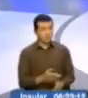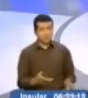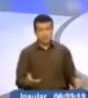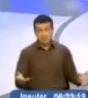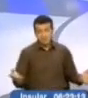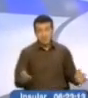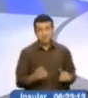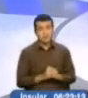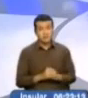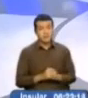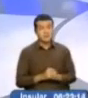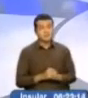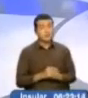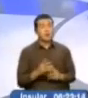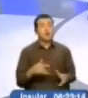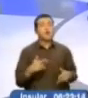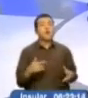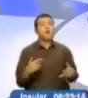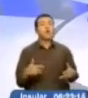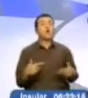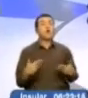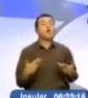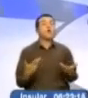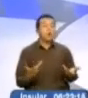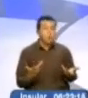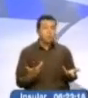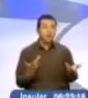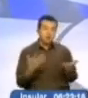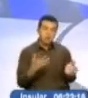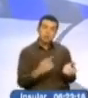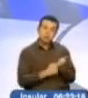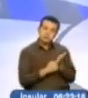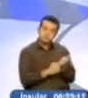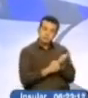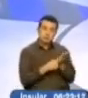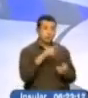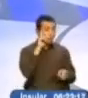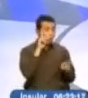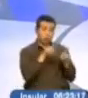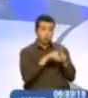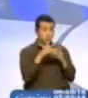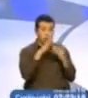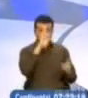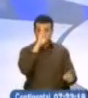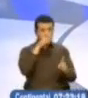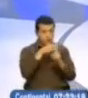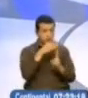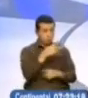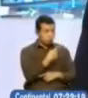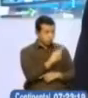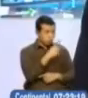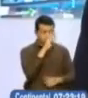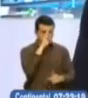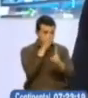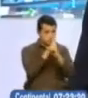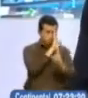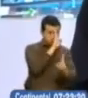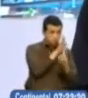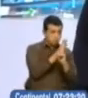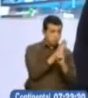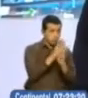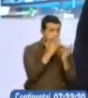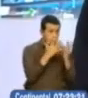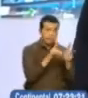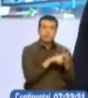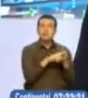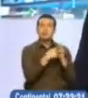Entonces, ¿cómo construir esos espacios a partir del objetivo? O sea, yo lo que diría es que hay que recuperar